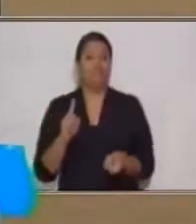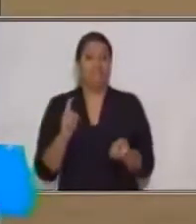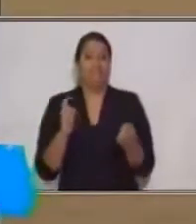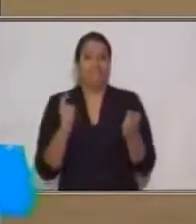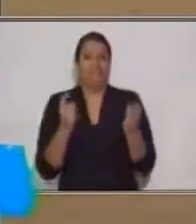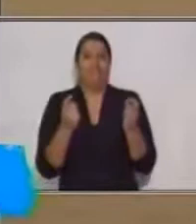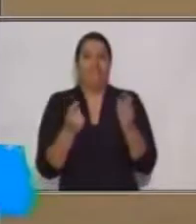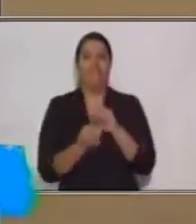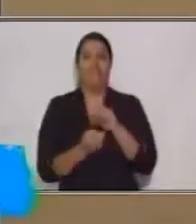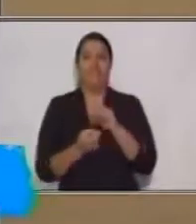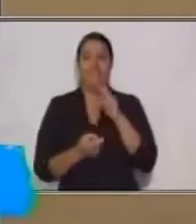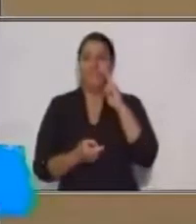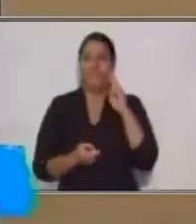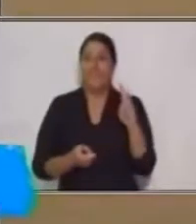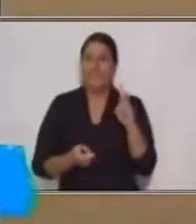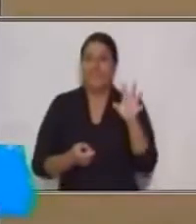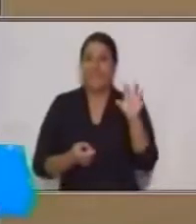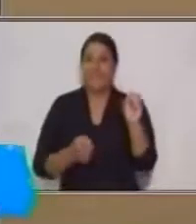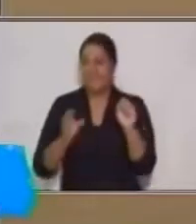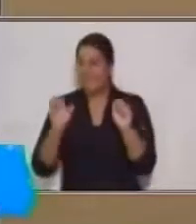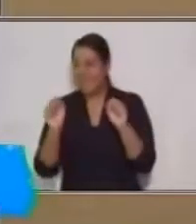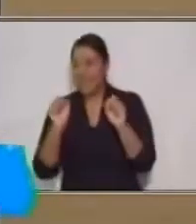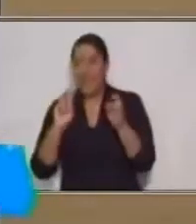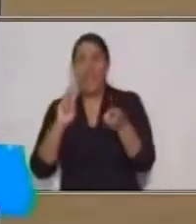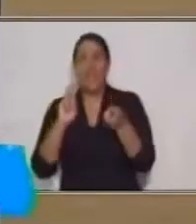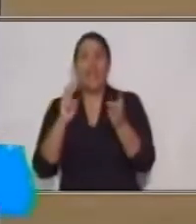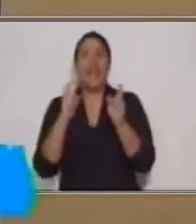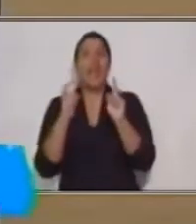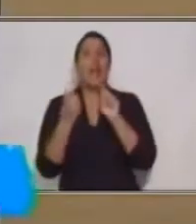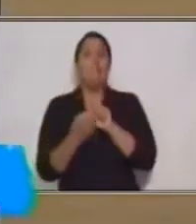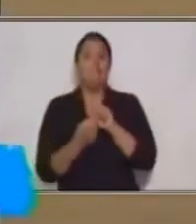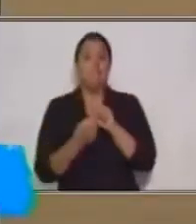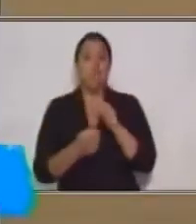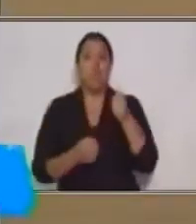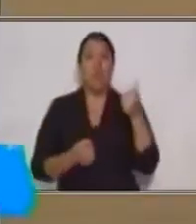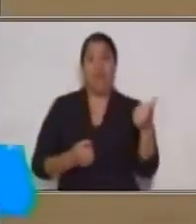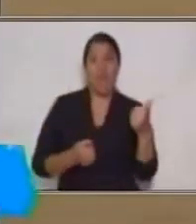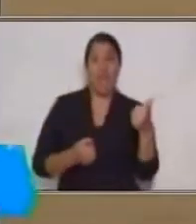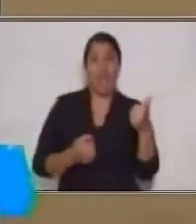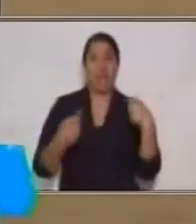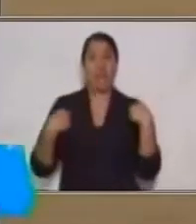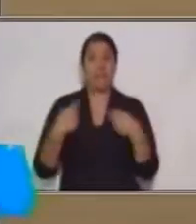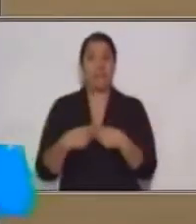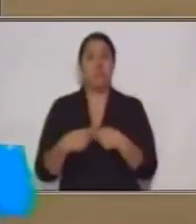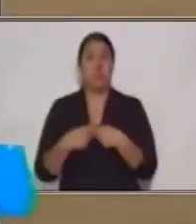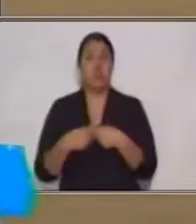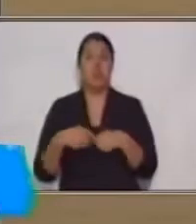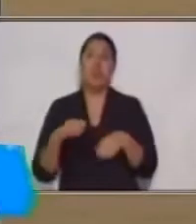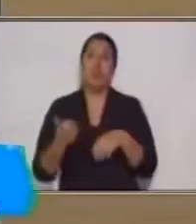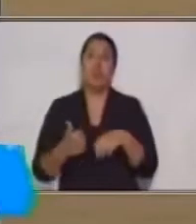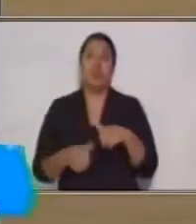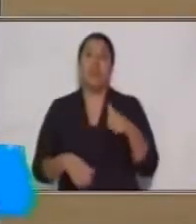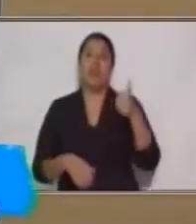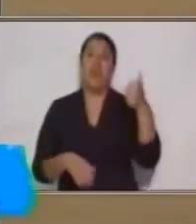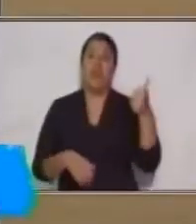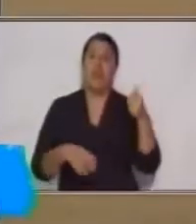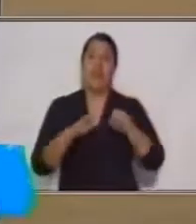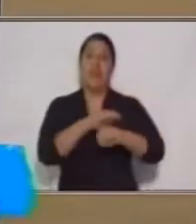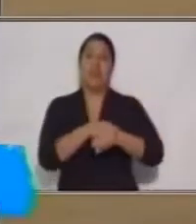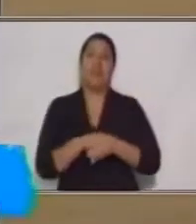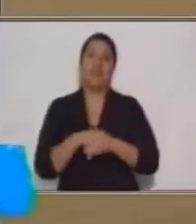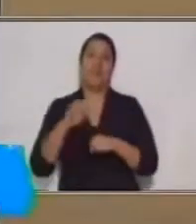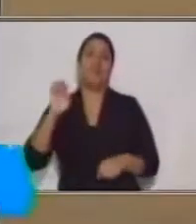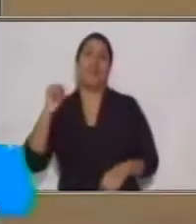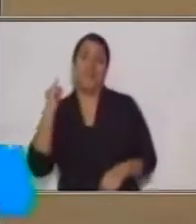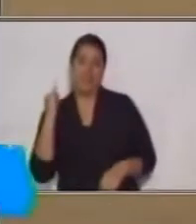podemos identificar el cambio del sonido A en español al inglés que sería E. Y así es como